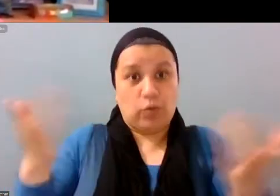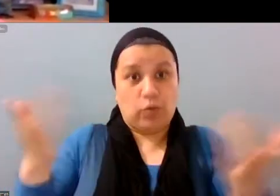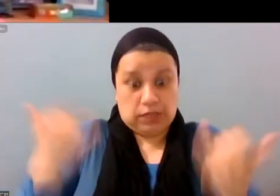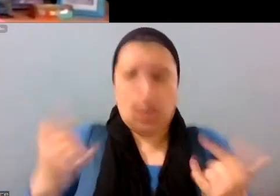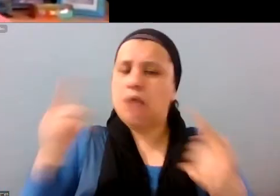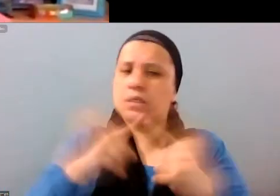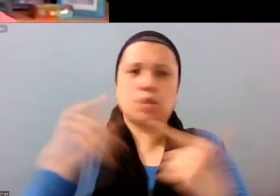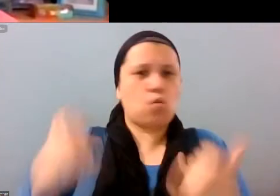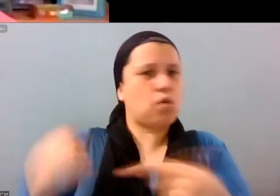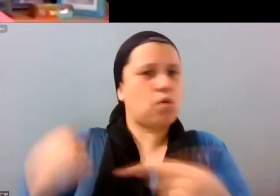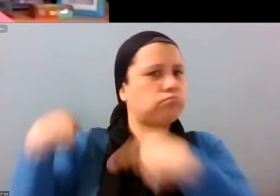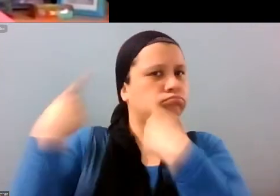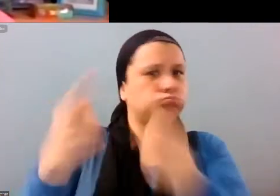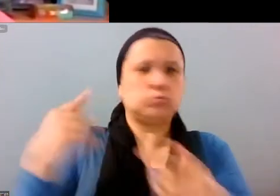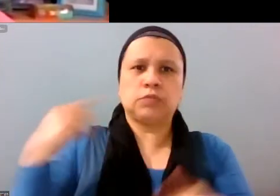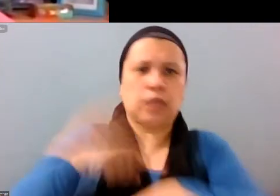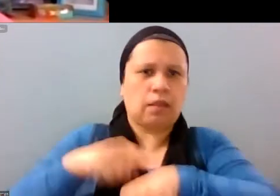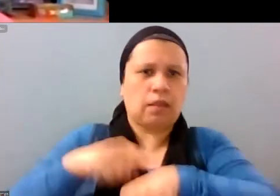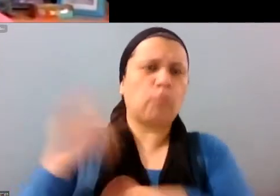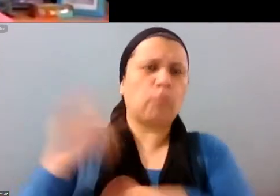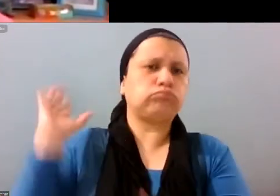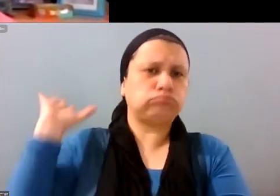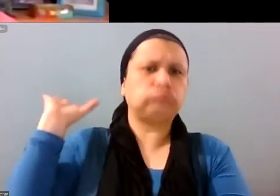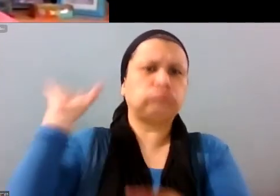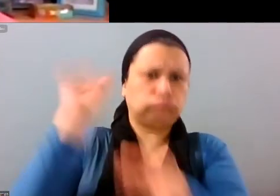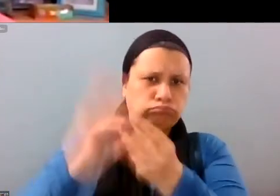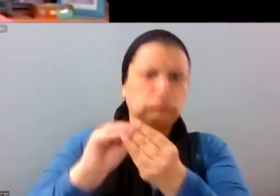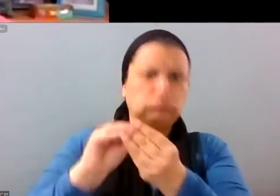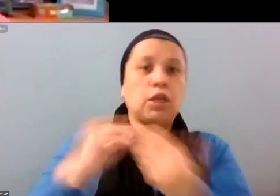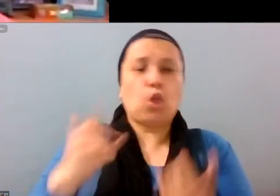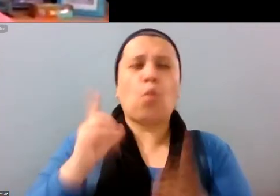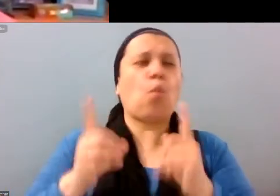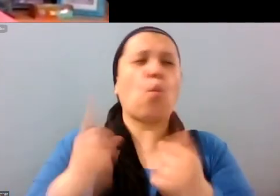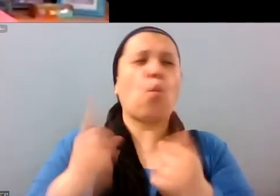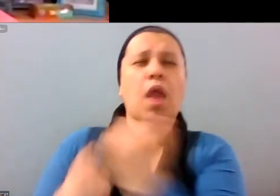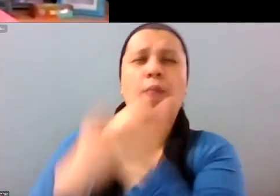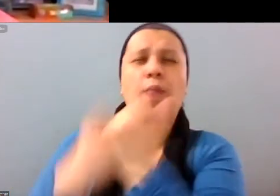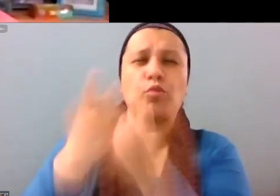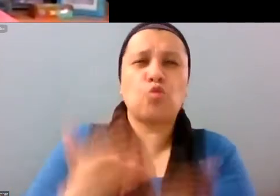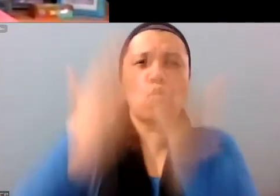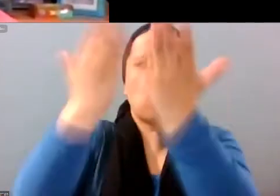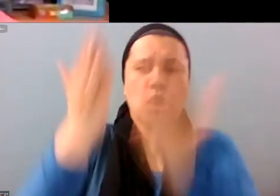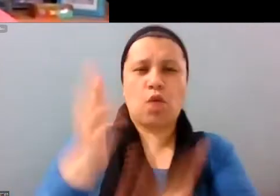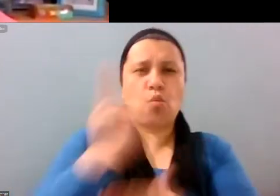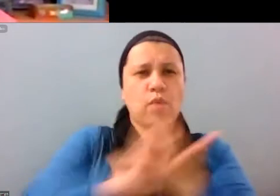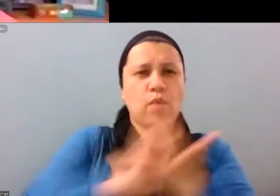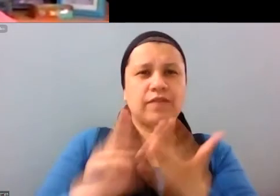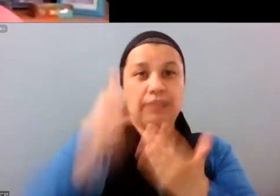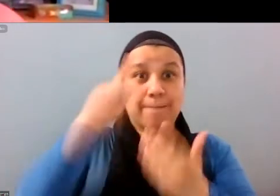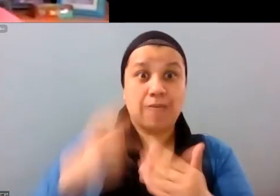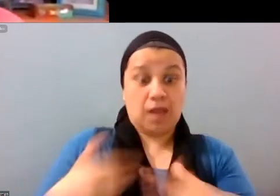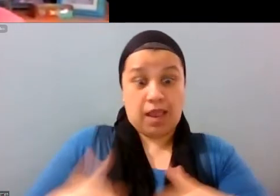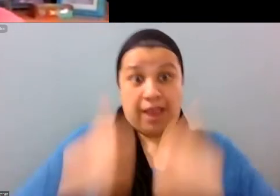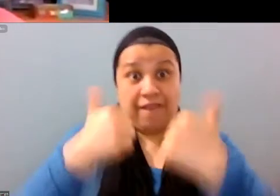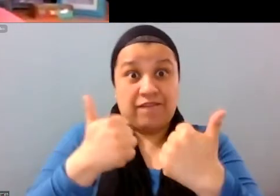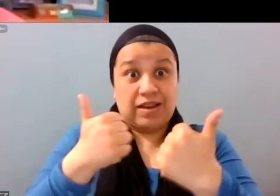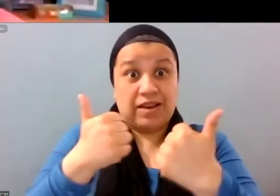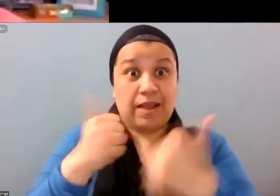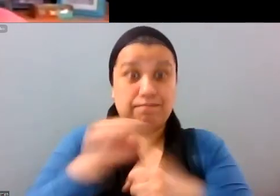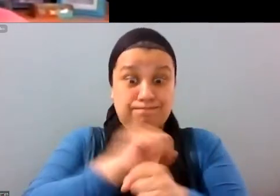cuáles son los apoyos que se han ofrecido al ministerio de educación pública para enfrentar la pandemia desde este